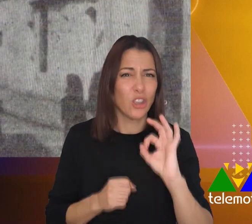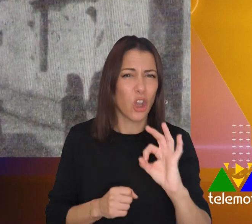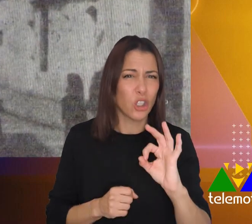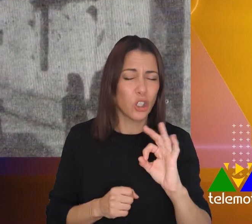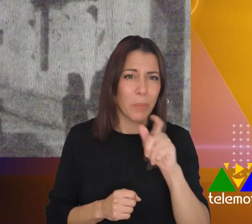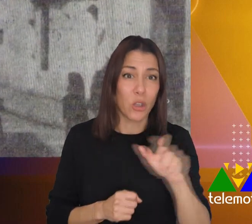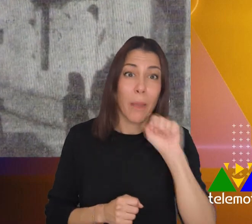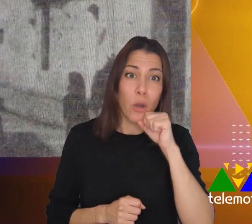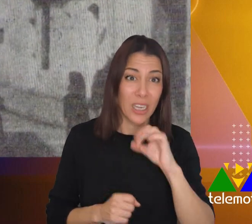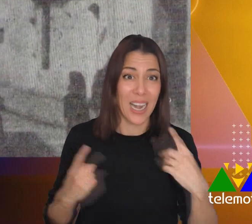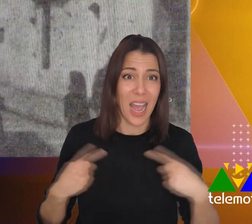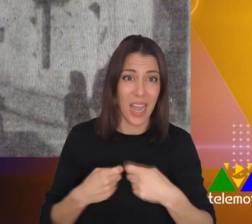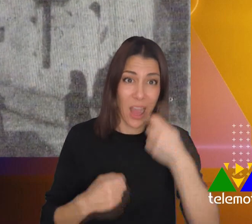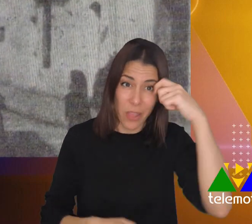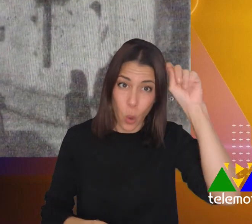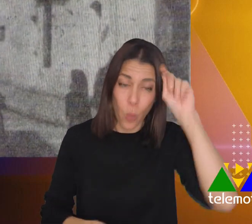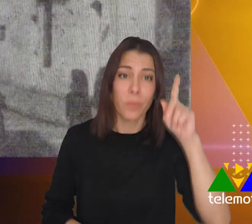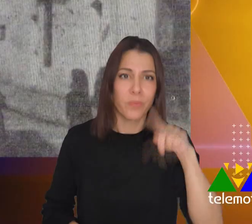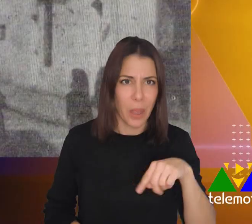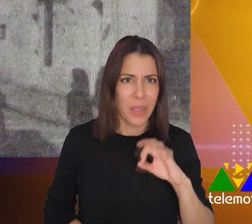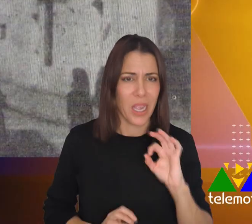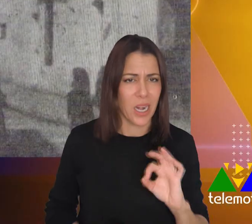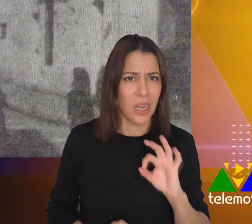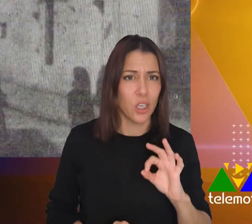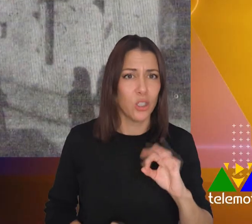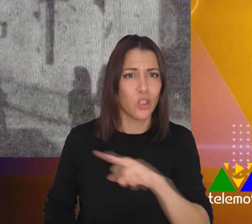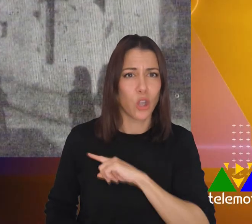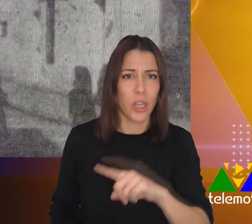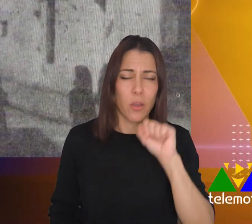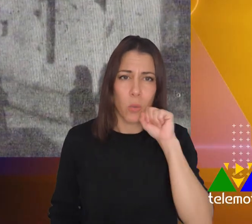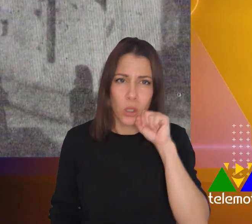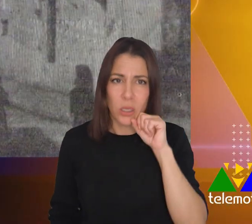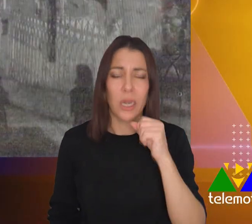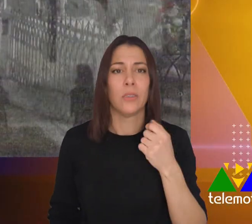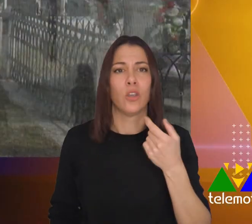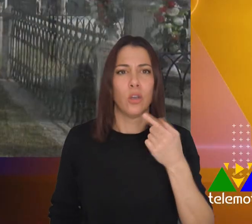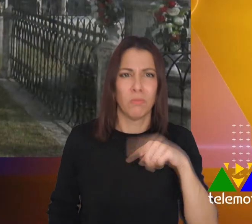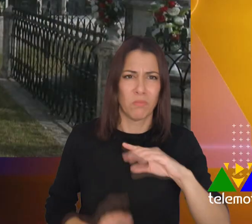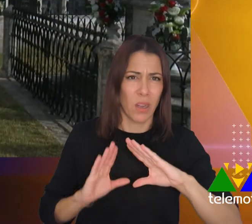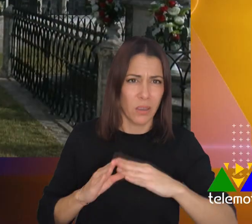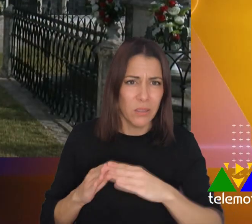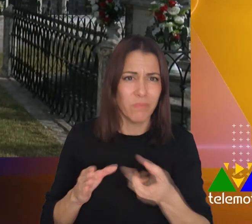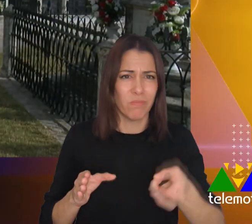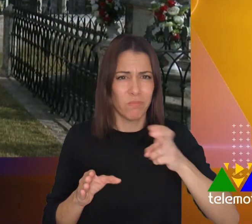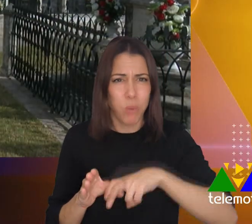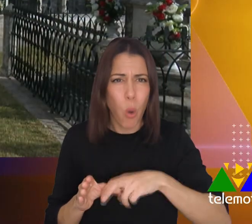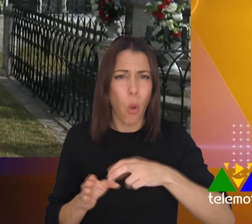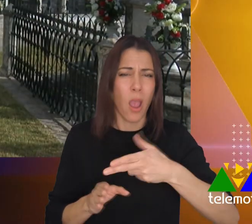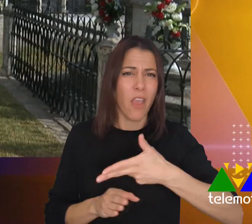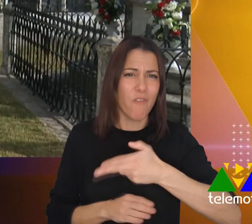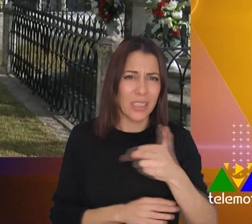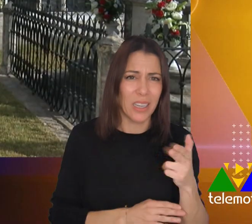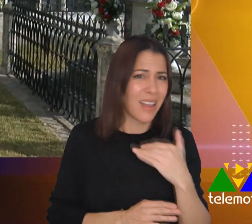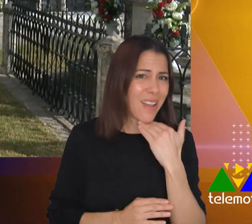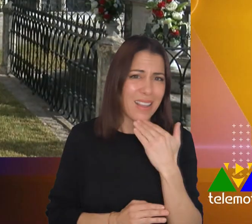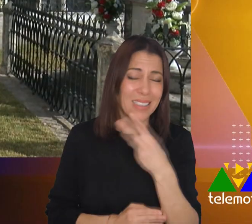Cuba. Soldados motrileños, ¿no? Entre marinos, infantería de marina, tuvieron